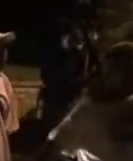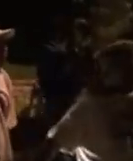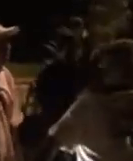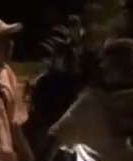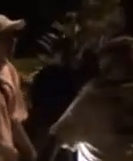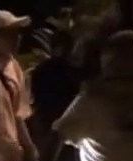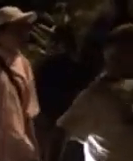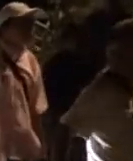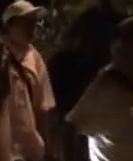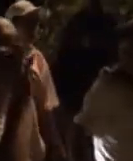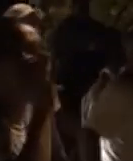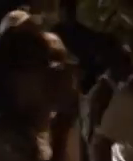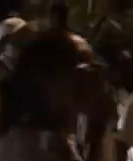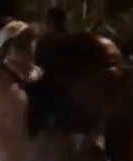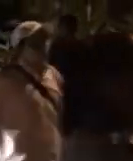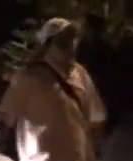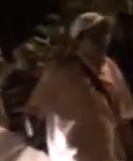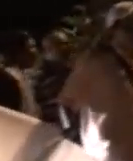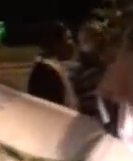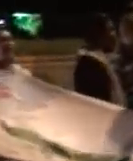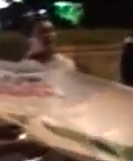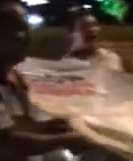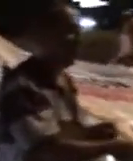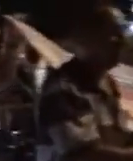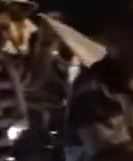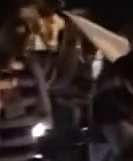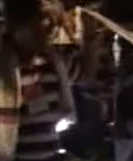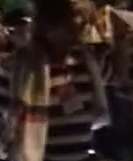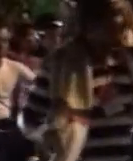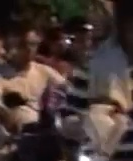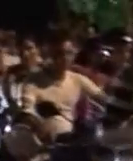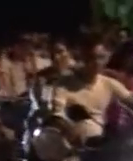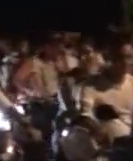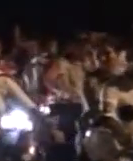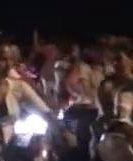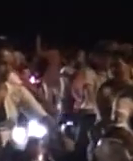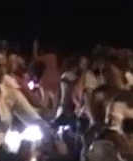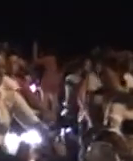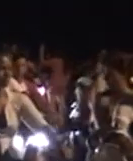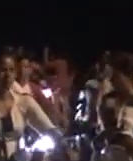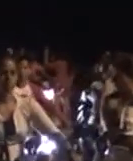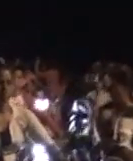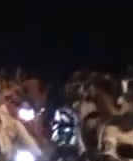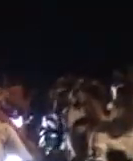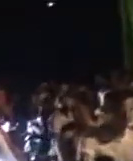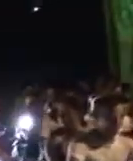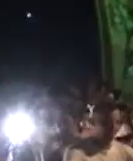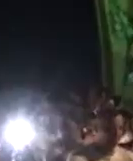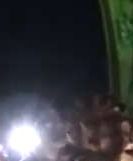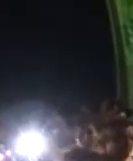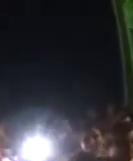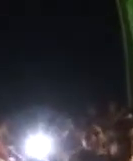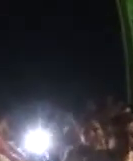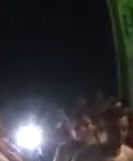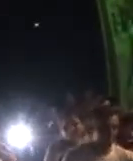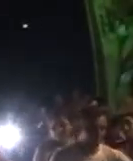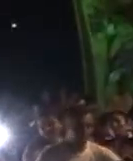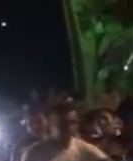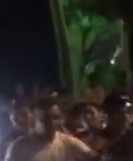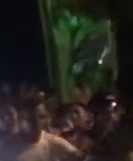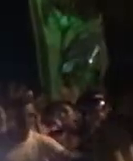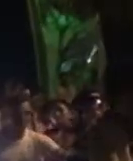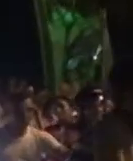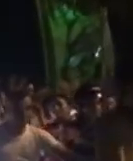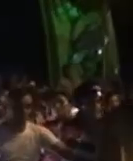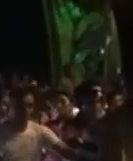soberanía nacional frente a estas multinacionales invasoras y que se llevan hoy nuestros recursos naturales,